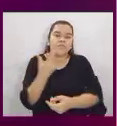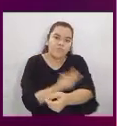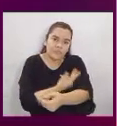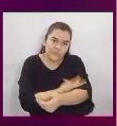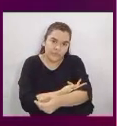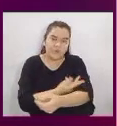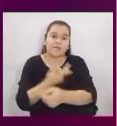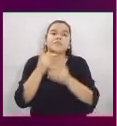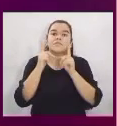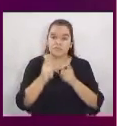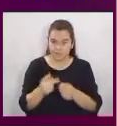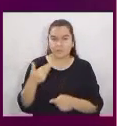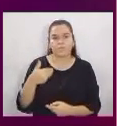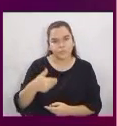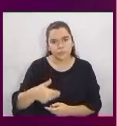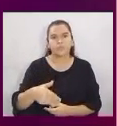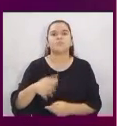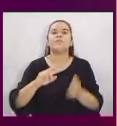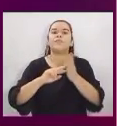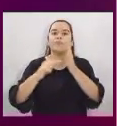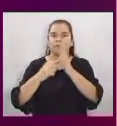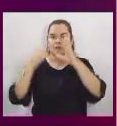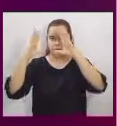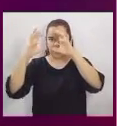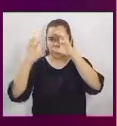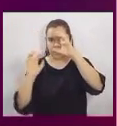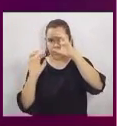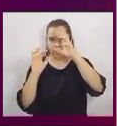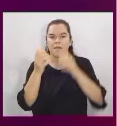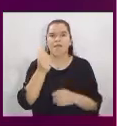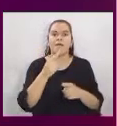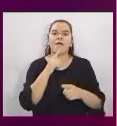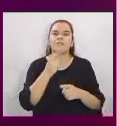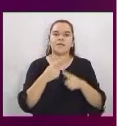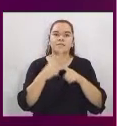drogadicción es algo que puede llevar a una ataxia.